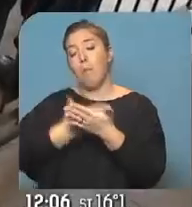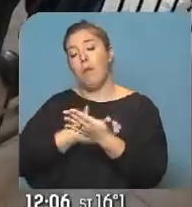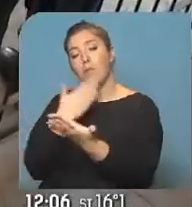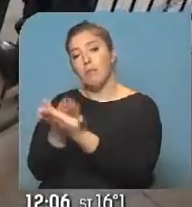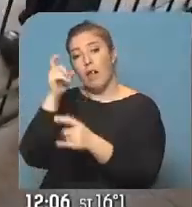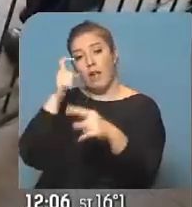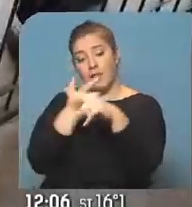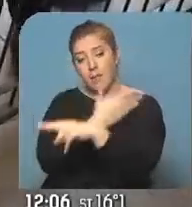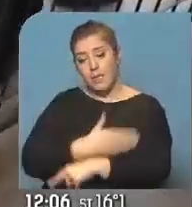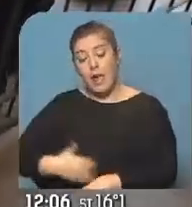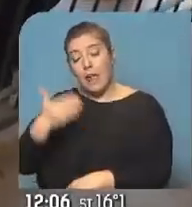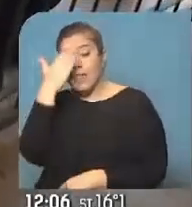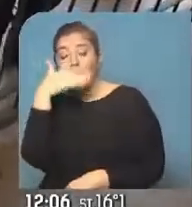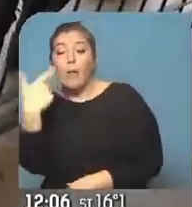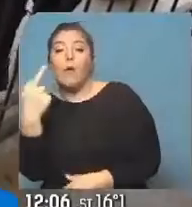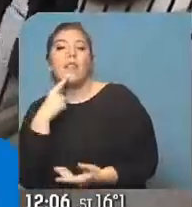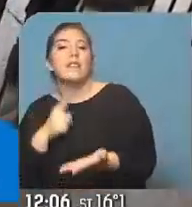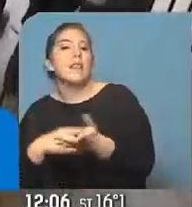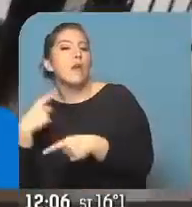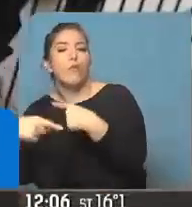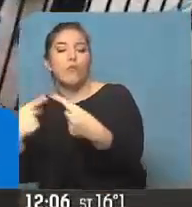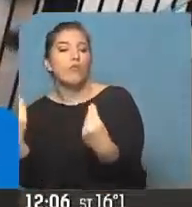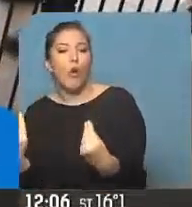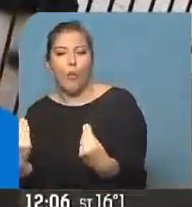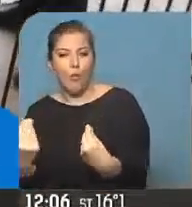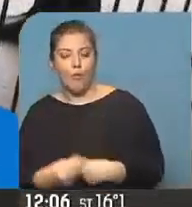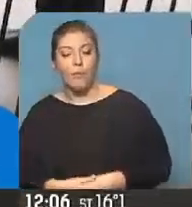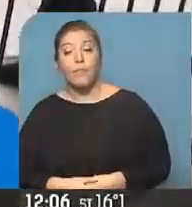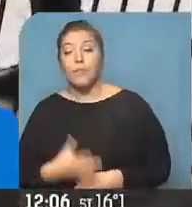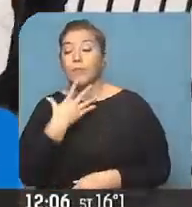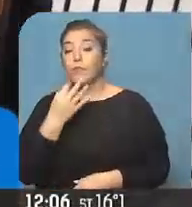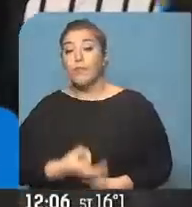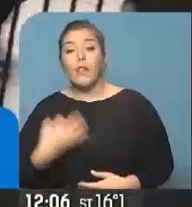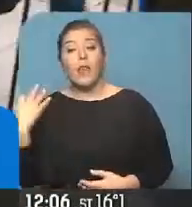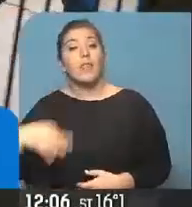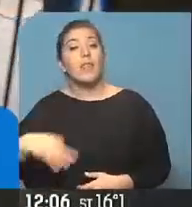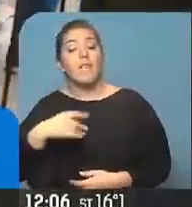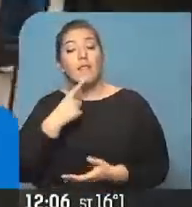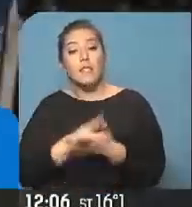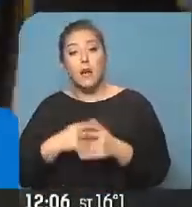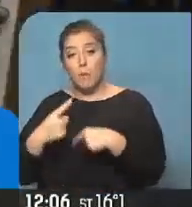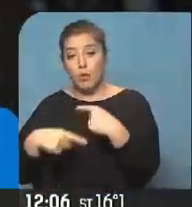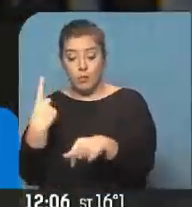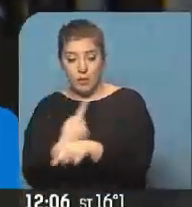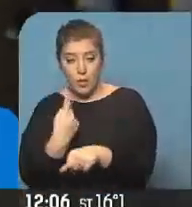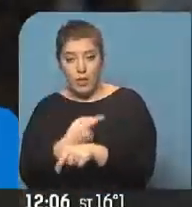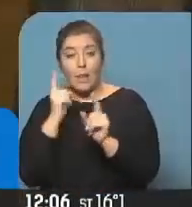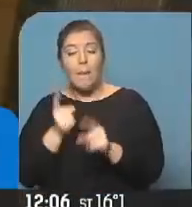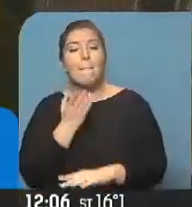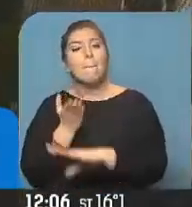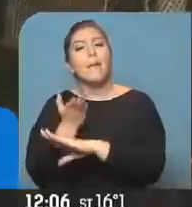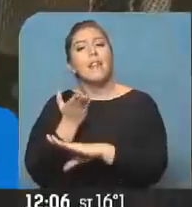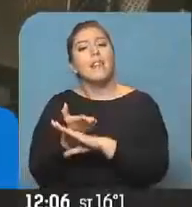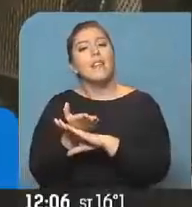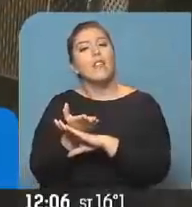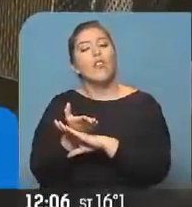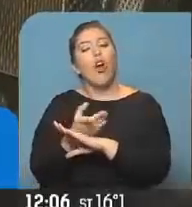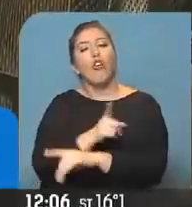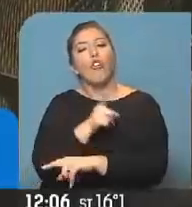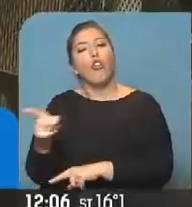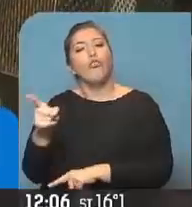función de eso decidir cuáles son sus próximos pasos. Lo cierto es que se tiene que definir en las próximas horas también un pedido de recusación contra